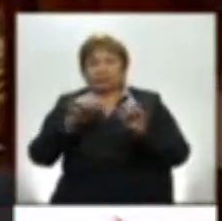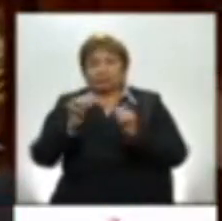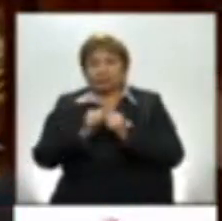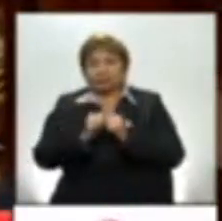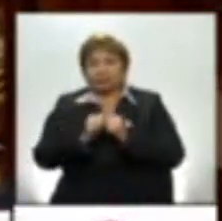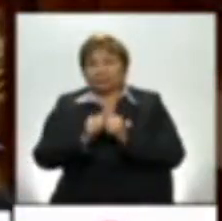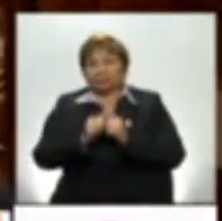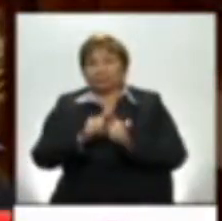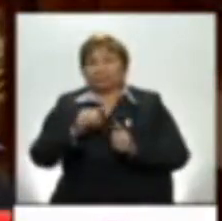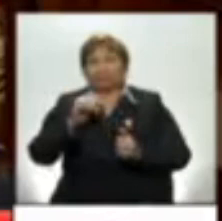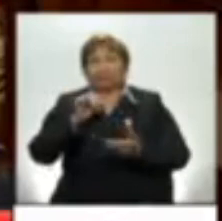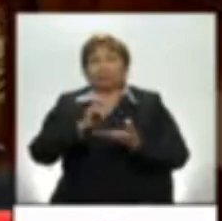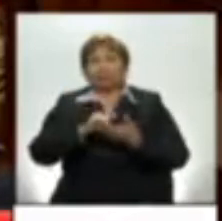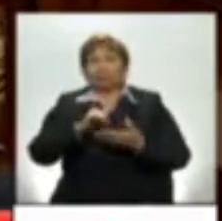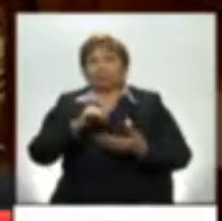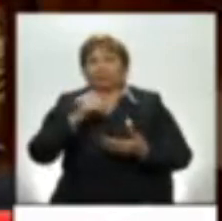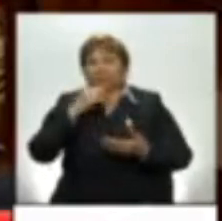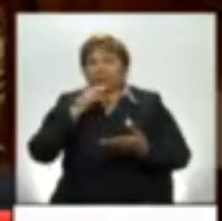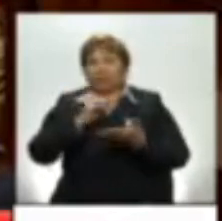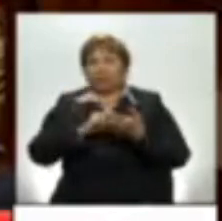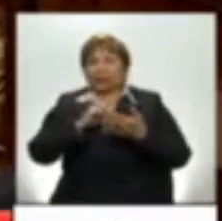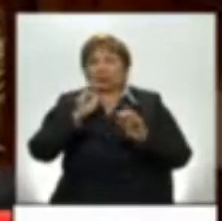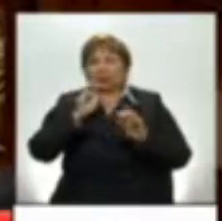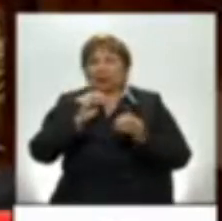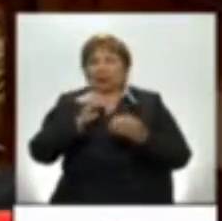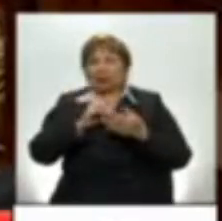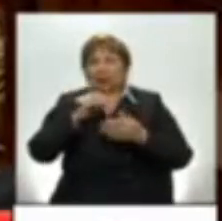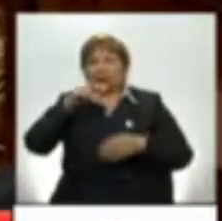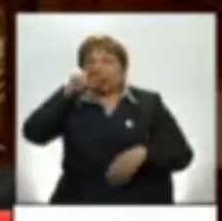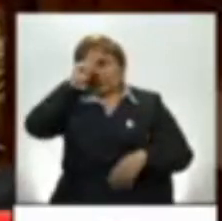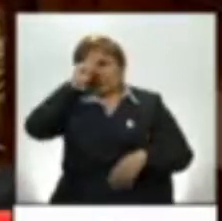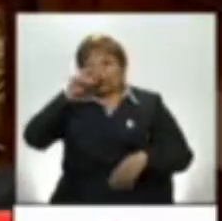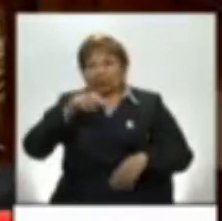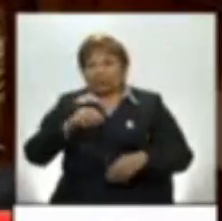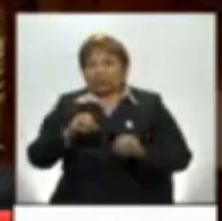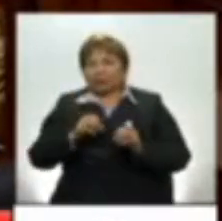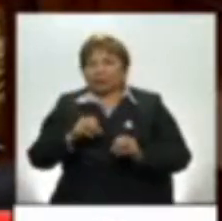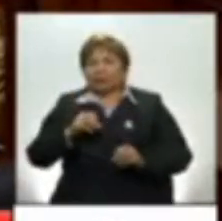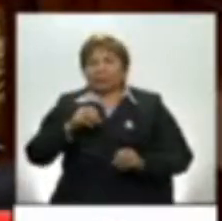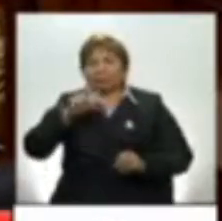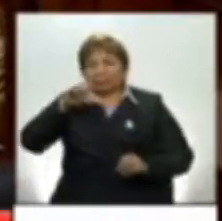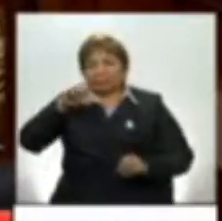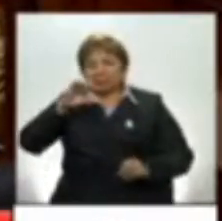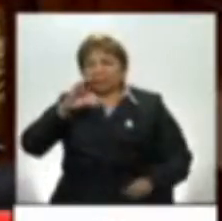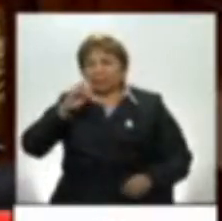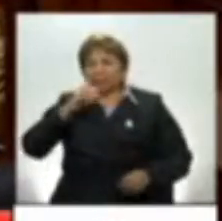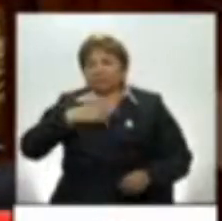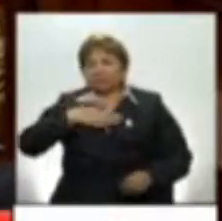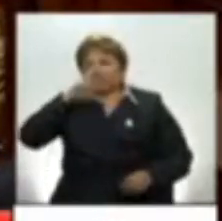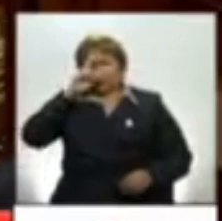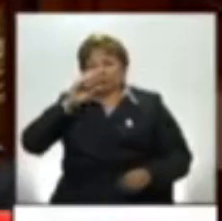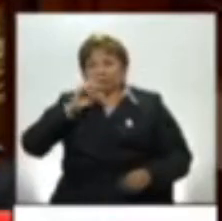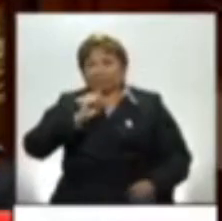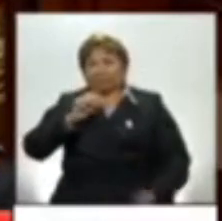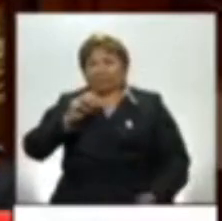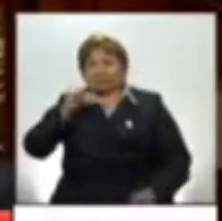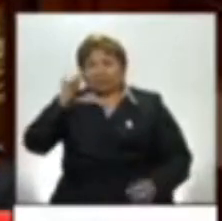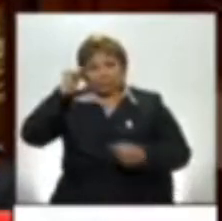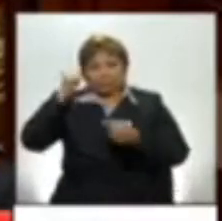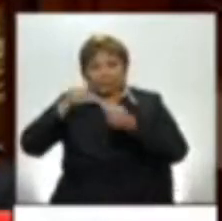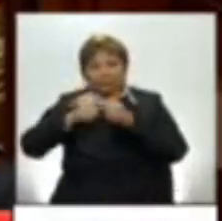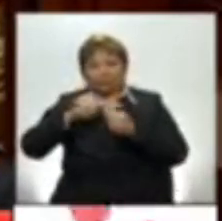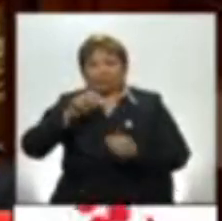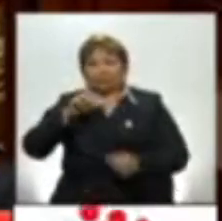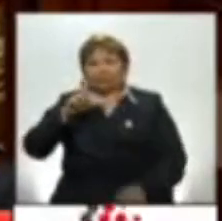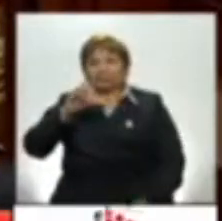asuntos así calificados? Por la memoria de mi padre, Orfilio Picón Ceballos. Por la memoria de mi